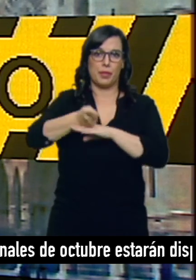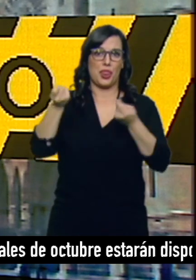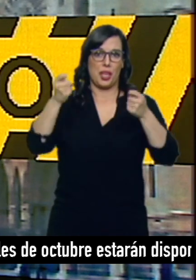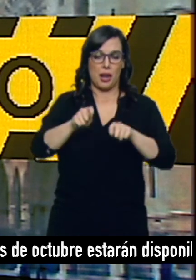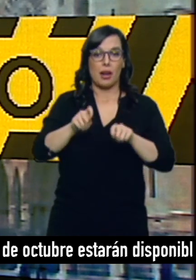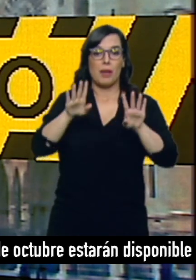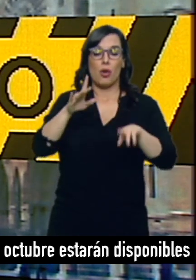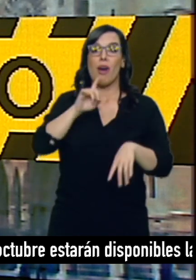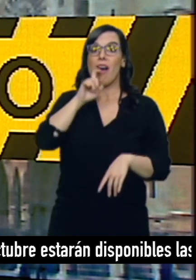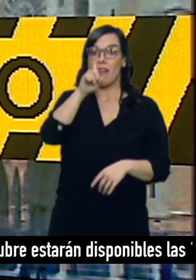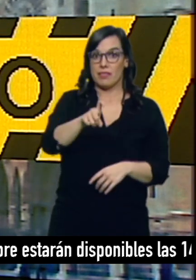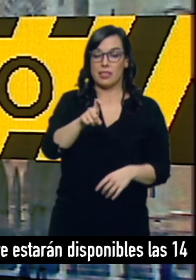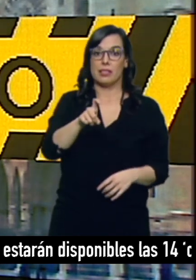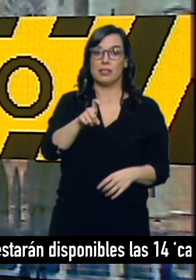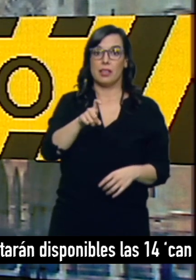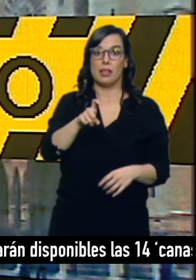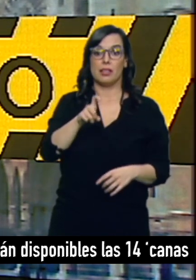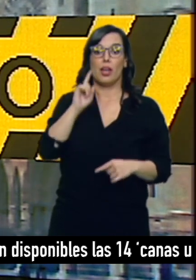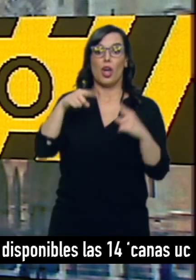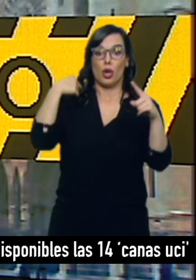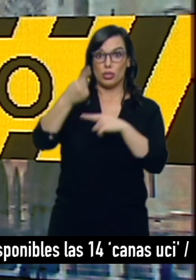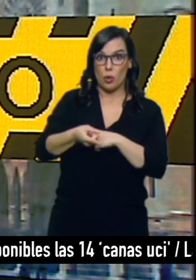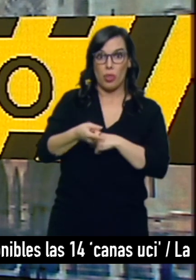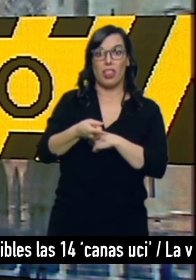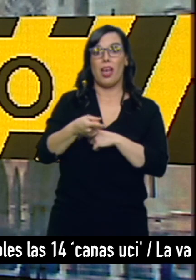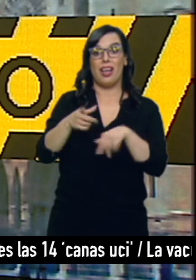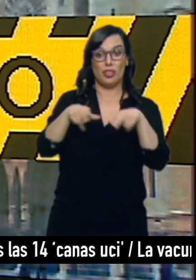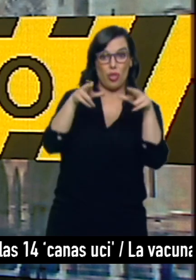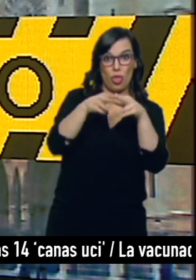esta evolución está provocando una catástrofe socioeconómica.